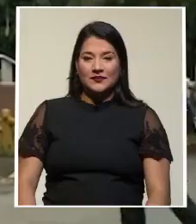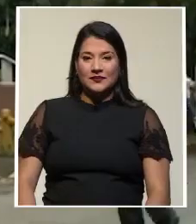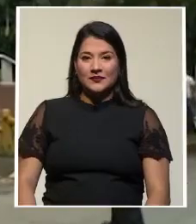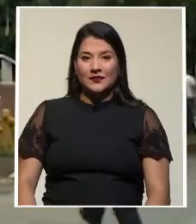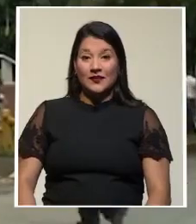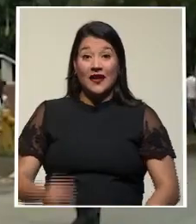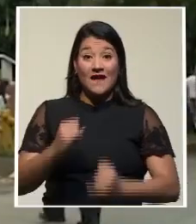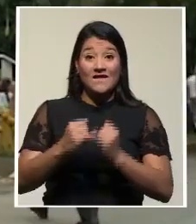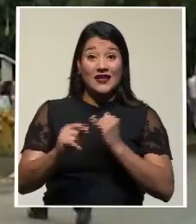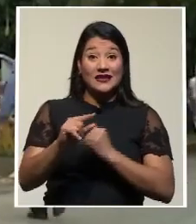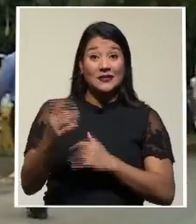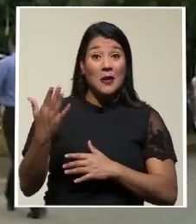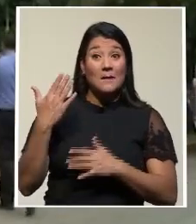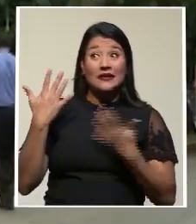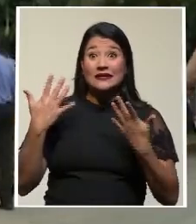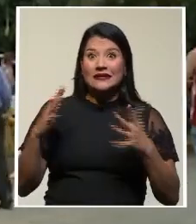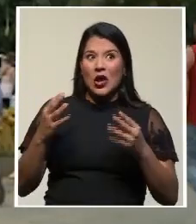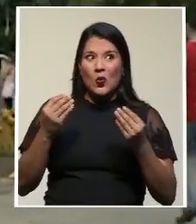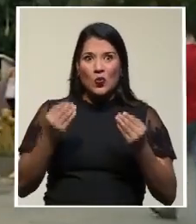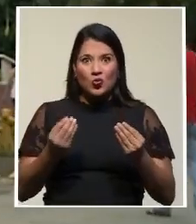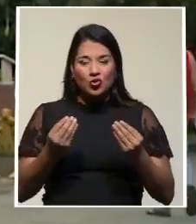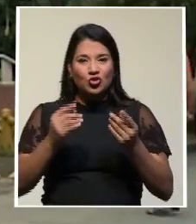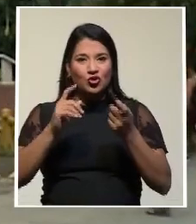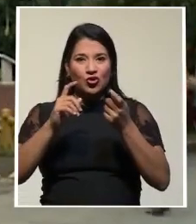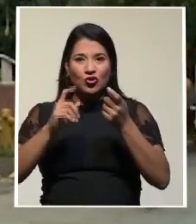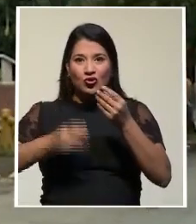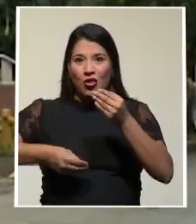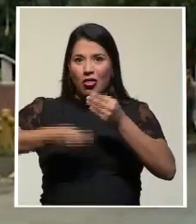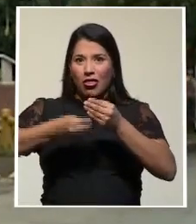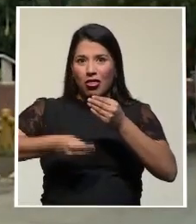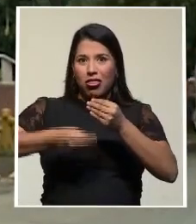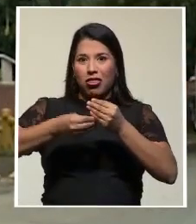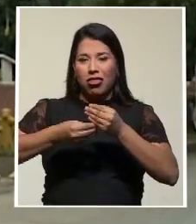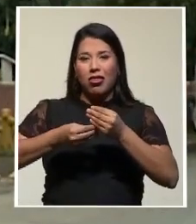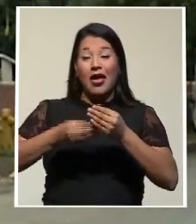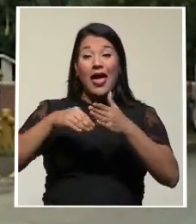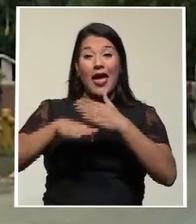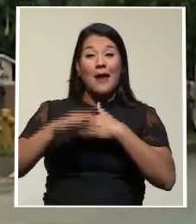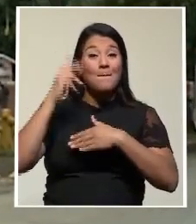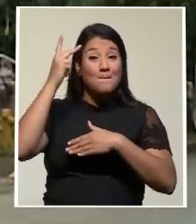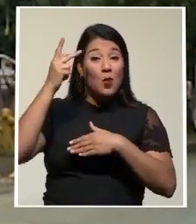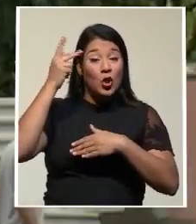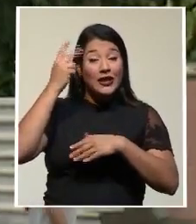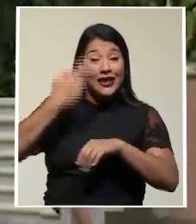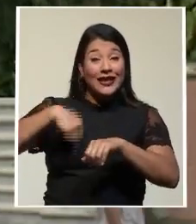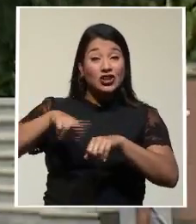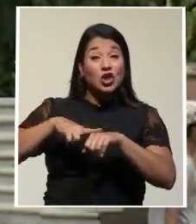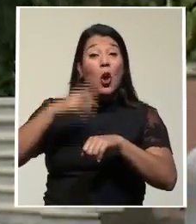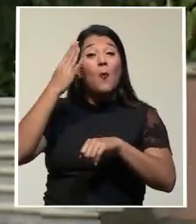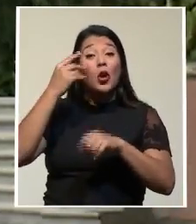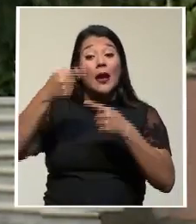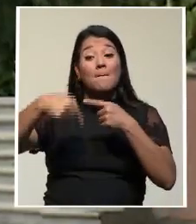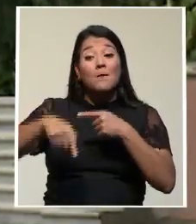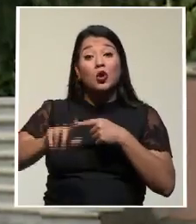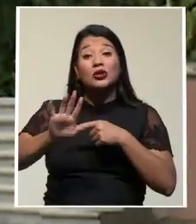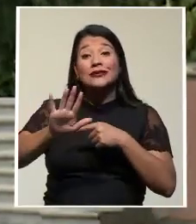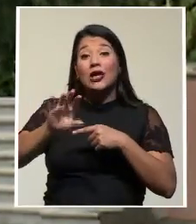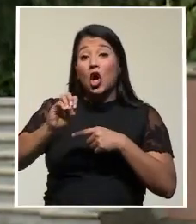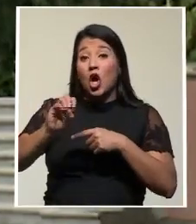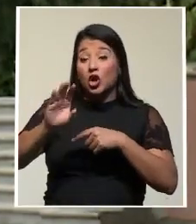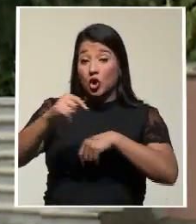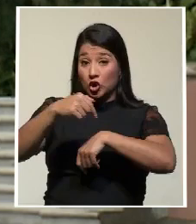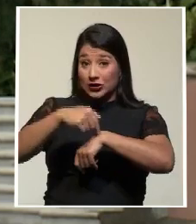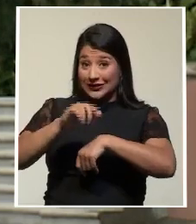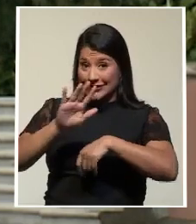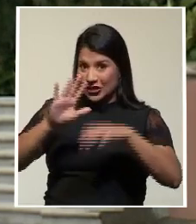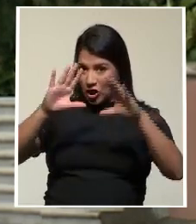El fin de semana se dio muchísimo movimiento en la política nacional, pues el próximo 5 de octubre, al ser las 5 de la tarde, es decir, en